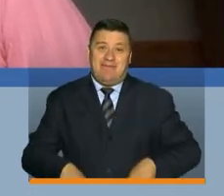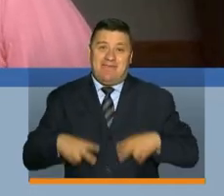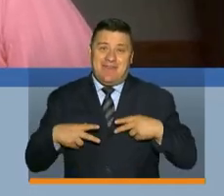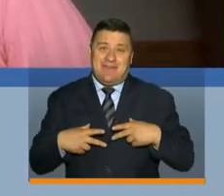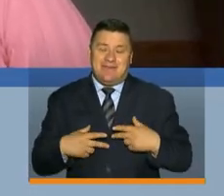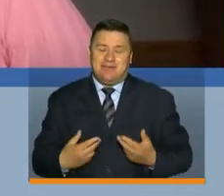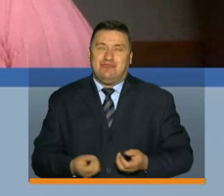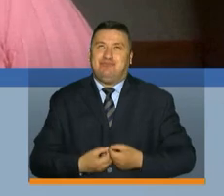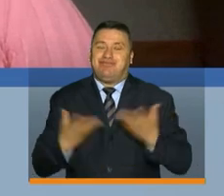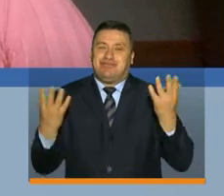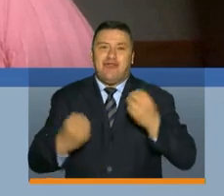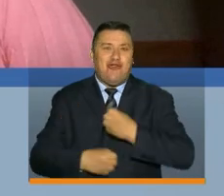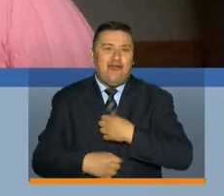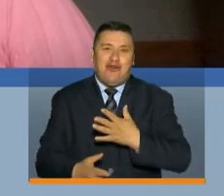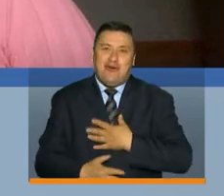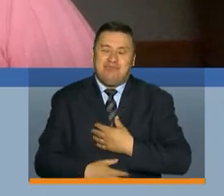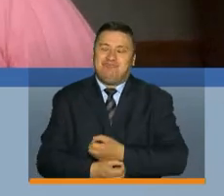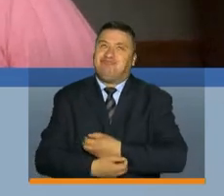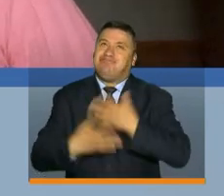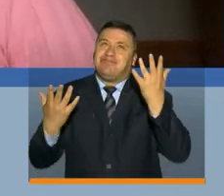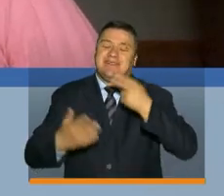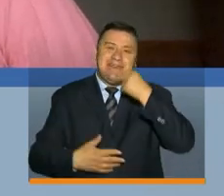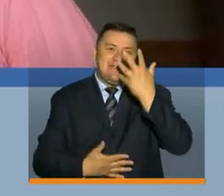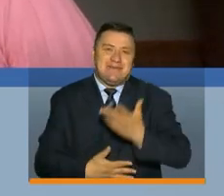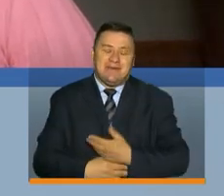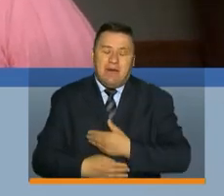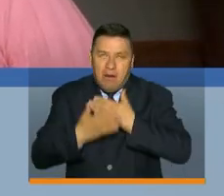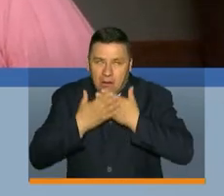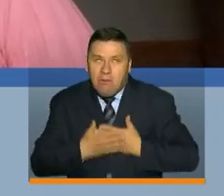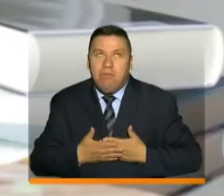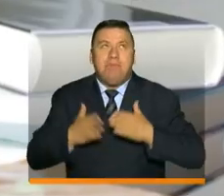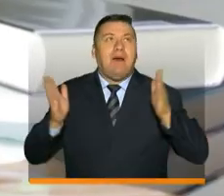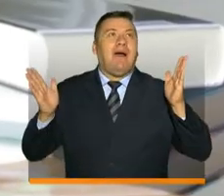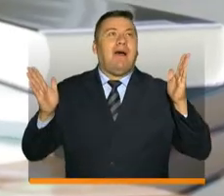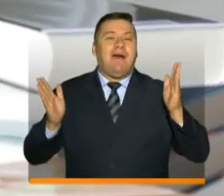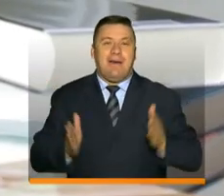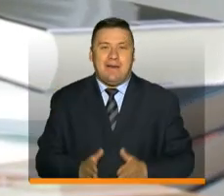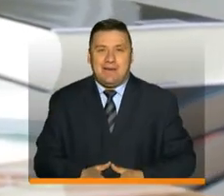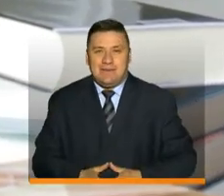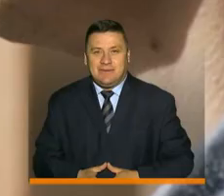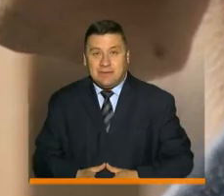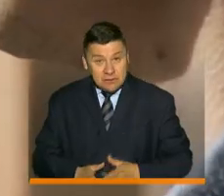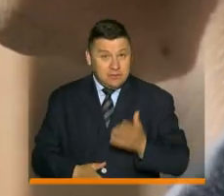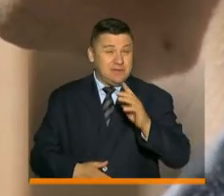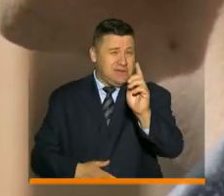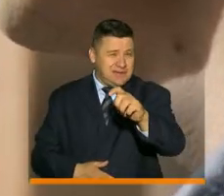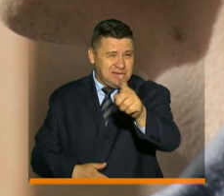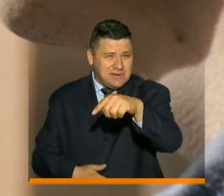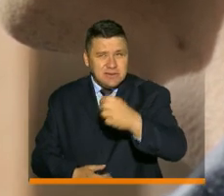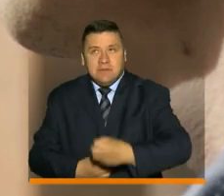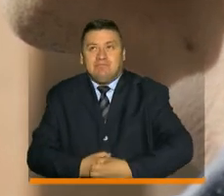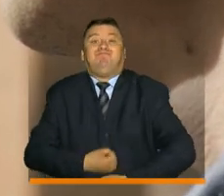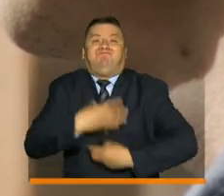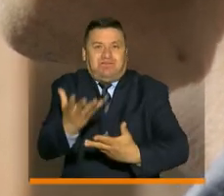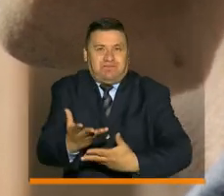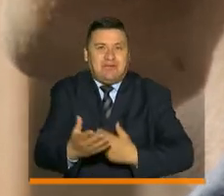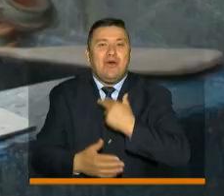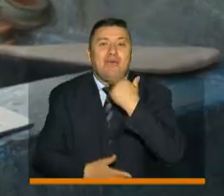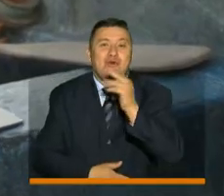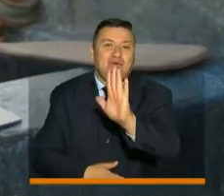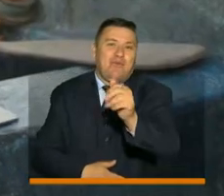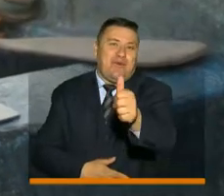puede dar un montón de oportunidades, un montón de historias nuevas, abrir un montón de caminos. Solo necesitas expresar tu propia